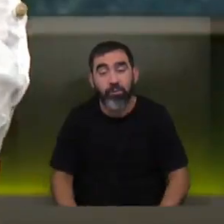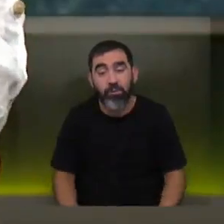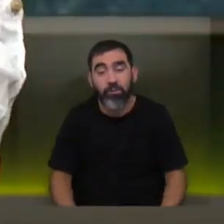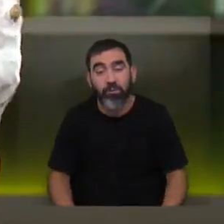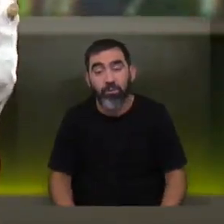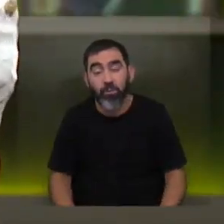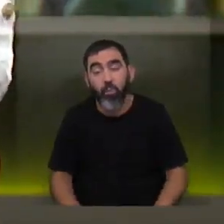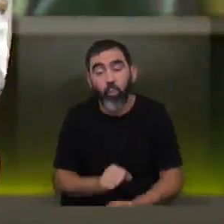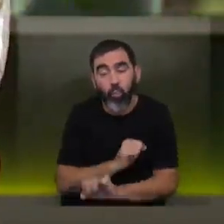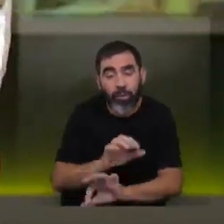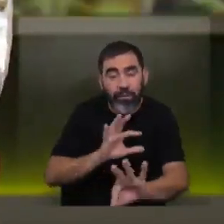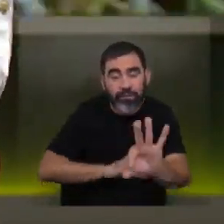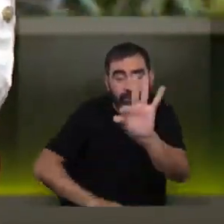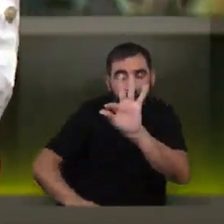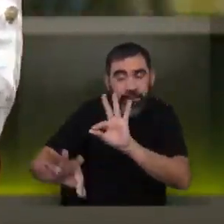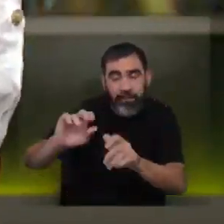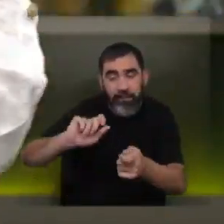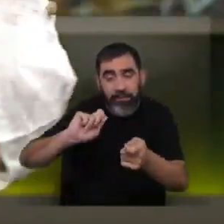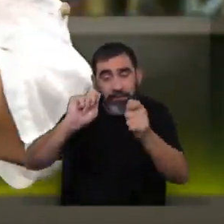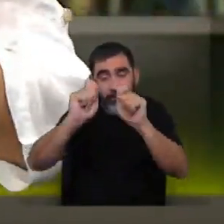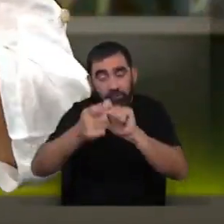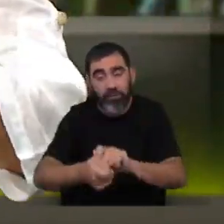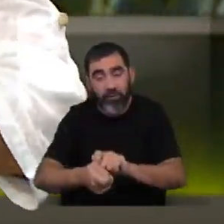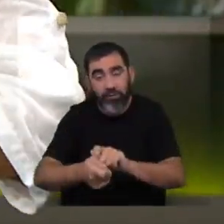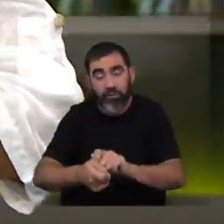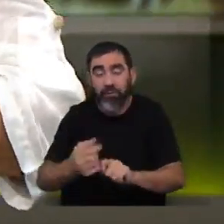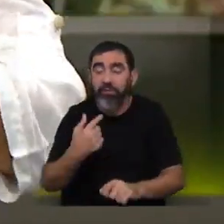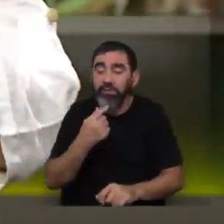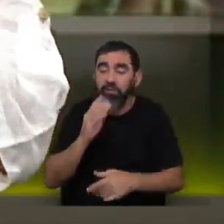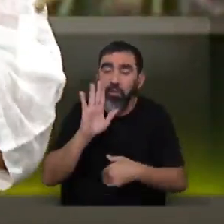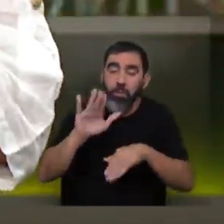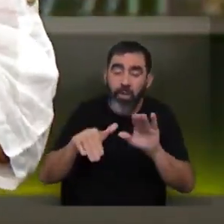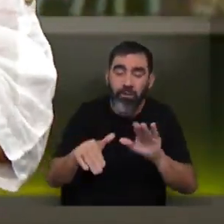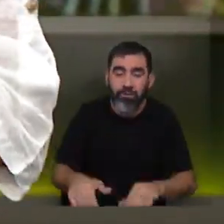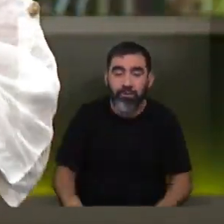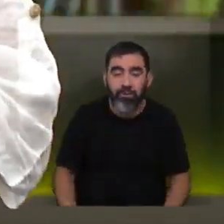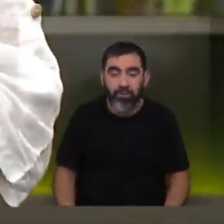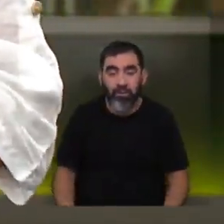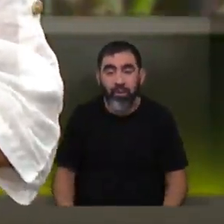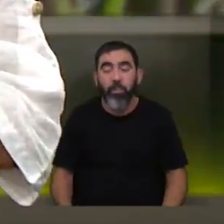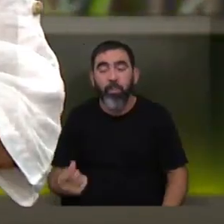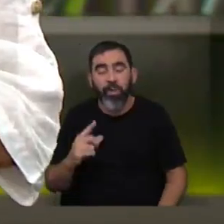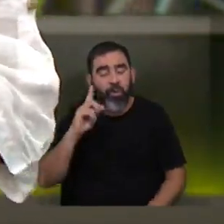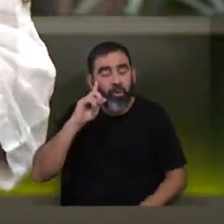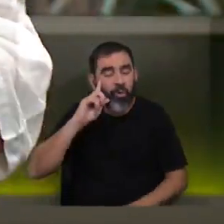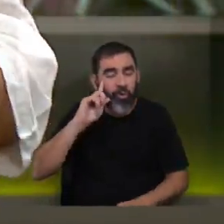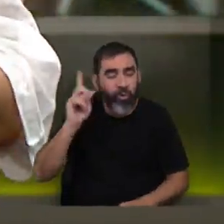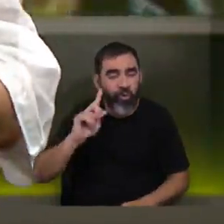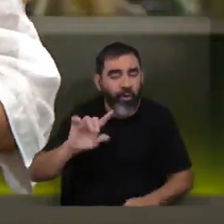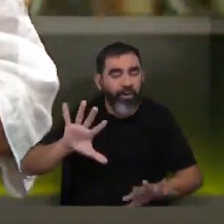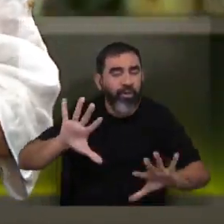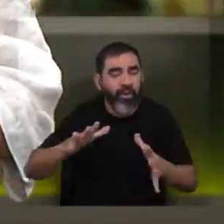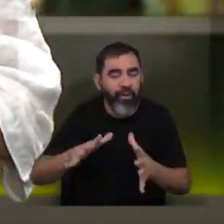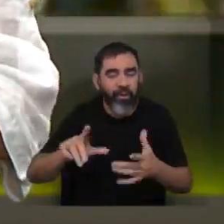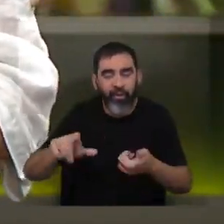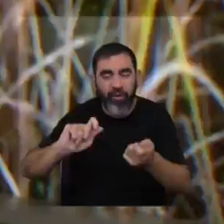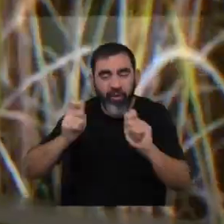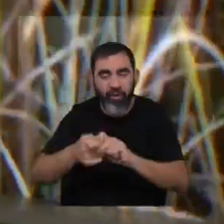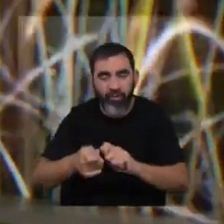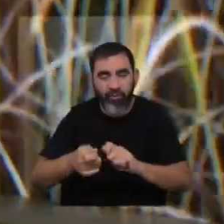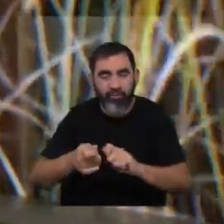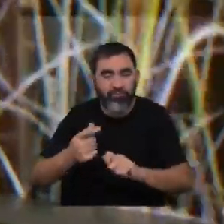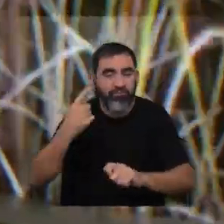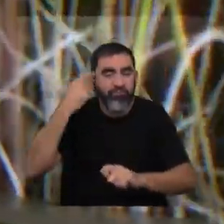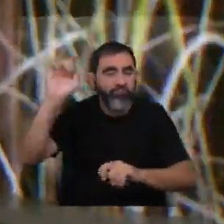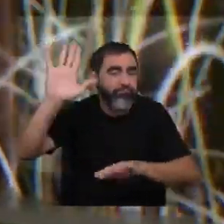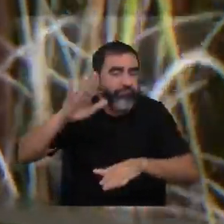ir seleccionando aquellas mutaciones que nos convienen, sin tener la más mínima idea de qué fueron esas mutaciones. Tirar al bulto, como se dice.